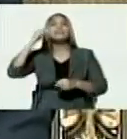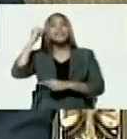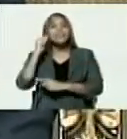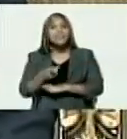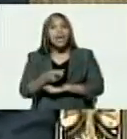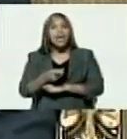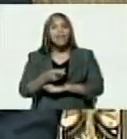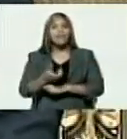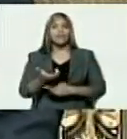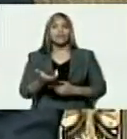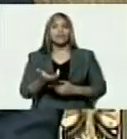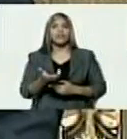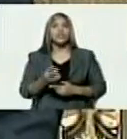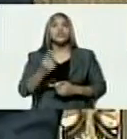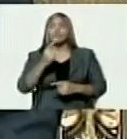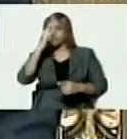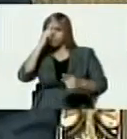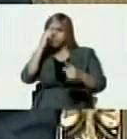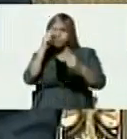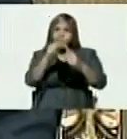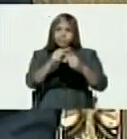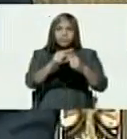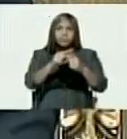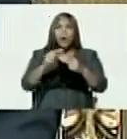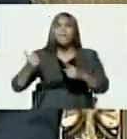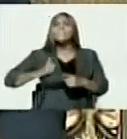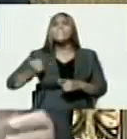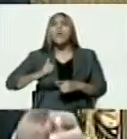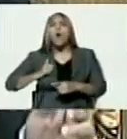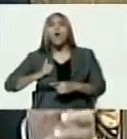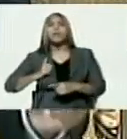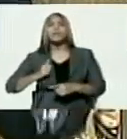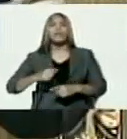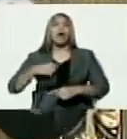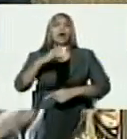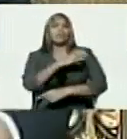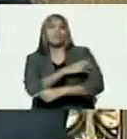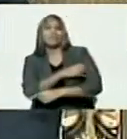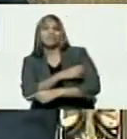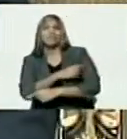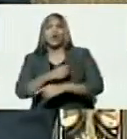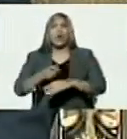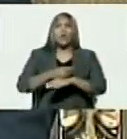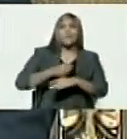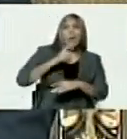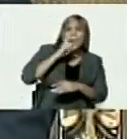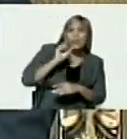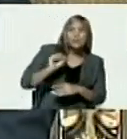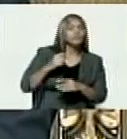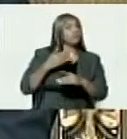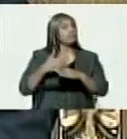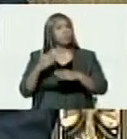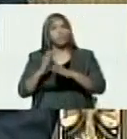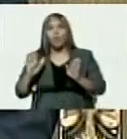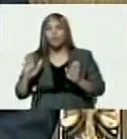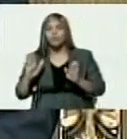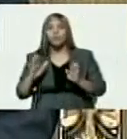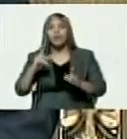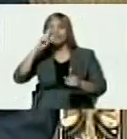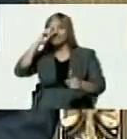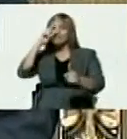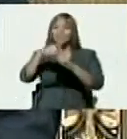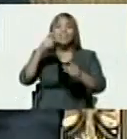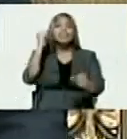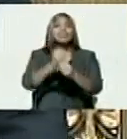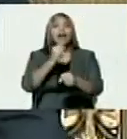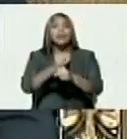la bandera electoral. Eso ocurre en todas partes de los sectores del país. Eso es lo que hay que ir hacia allá algún día, a que